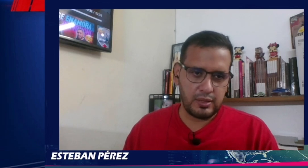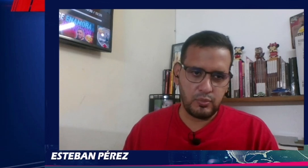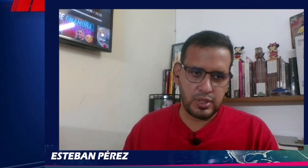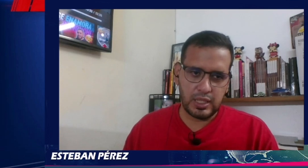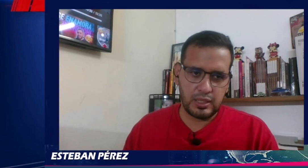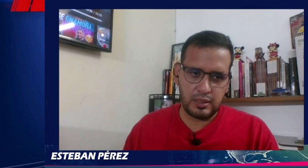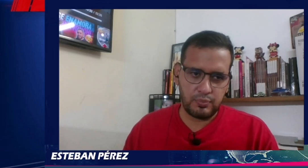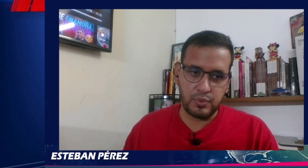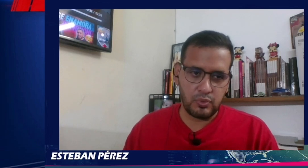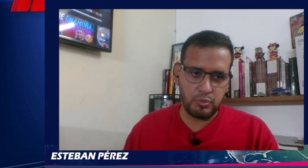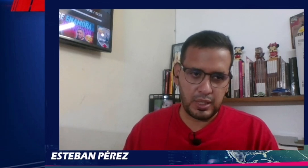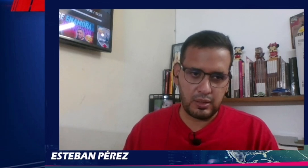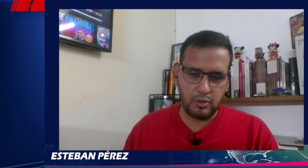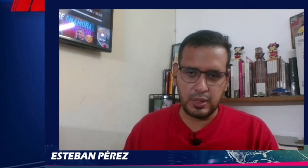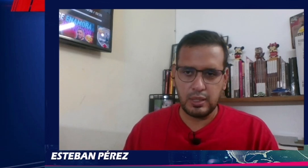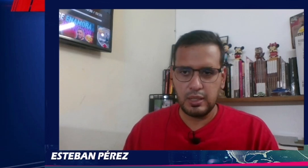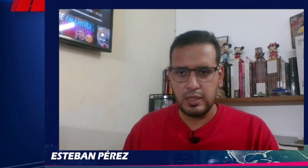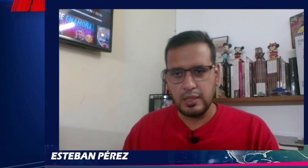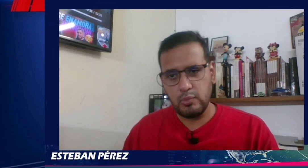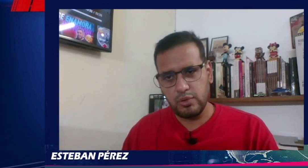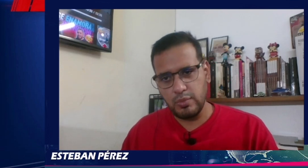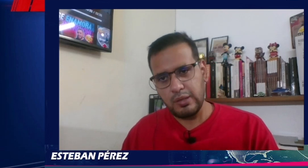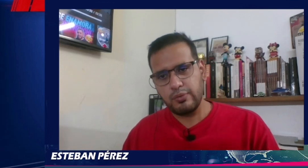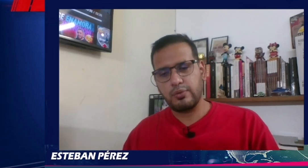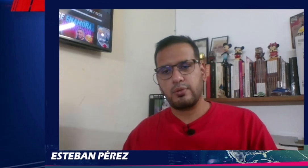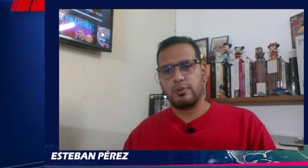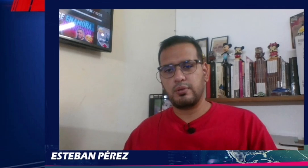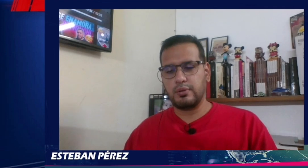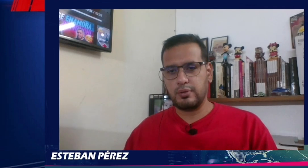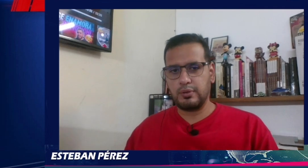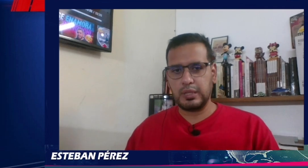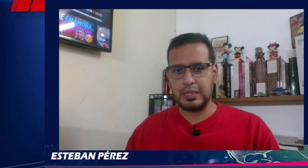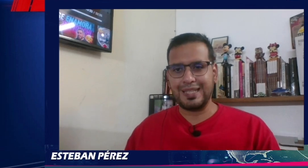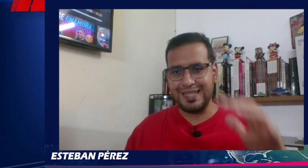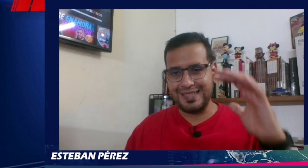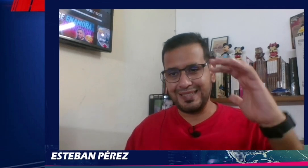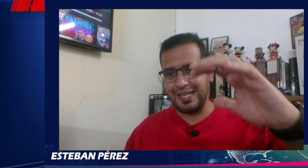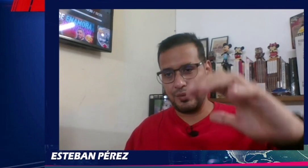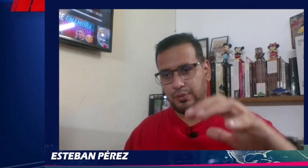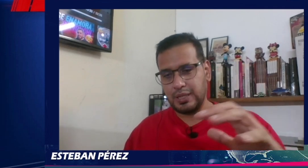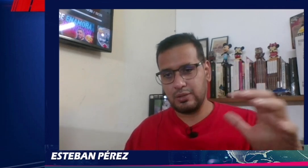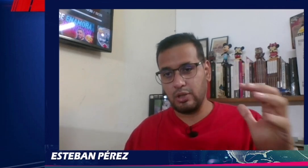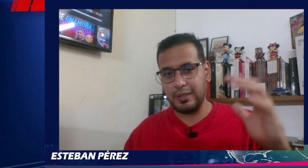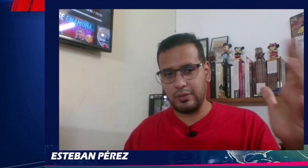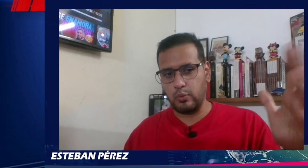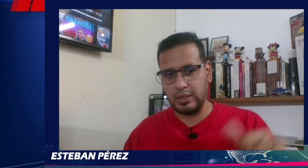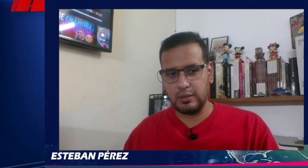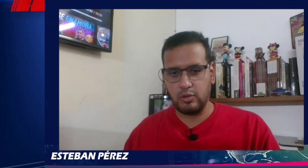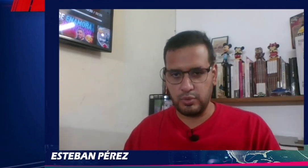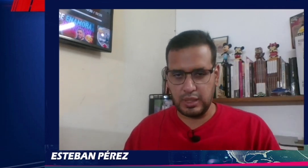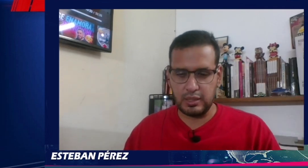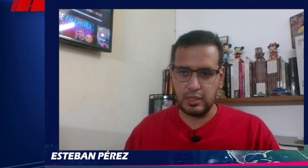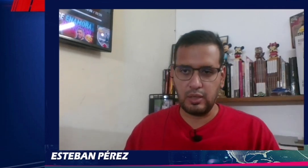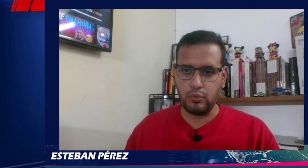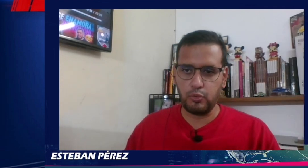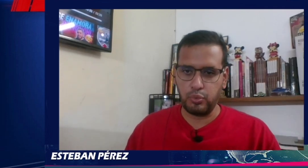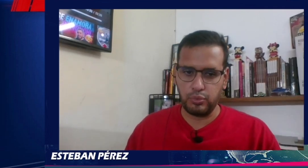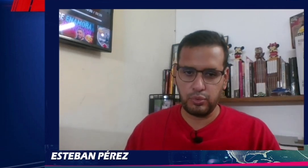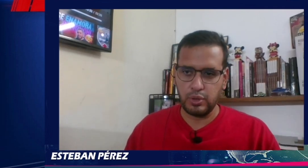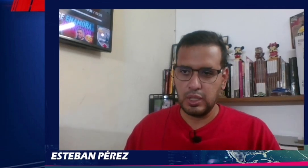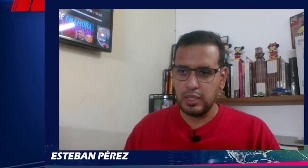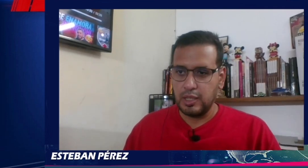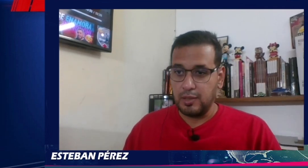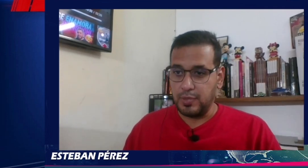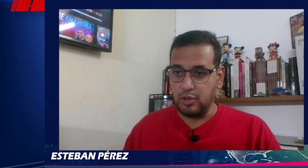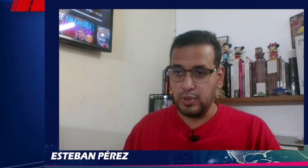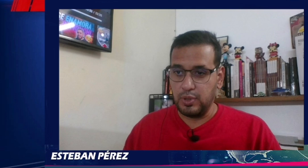haya fallecido mucha gente por culpa del COVID. Y mucho menos de que las instalaciones todavía se encuentren como están en algunos